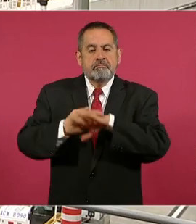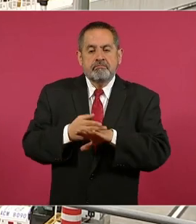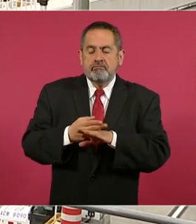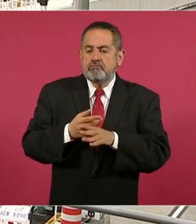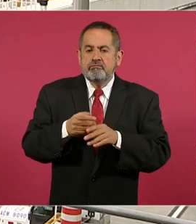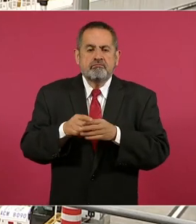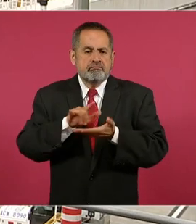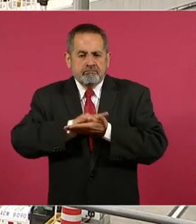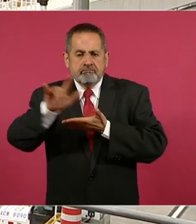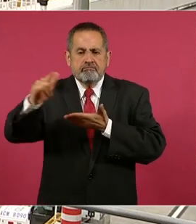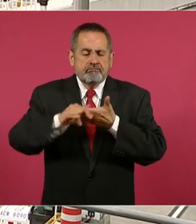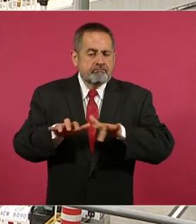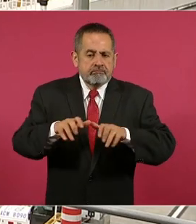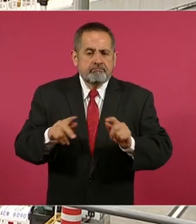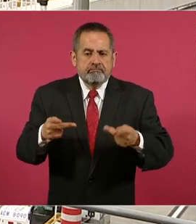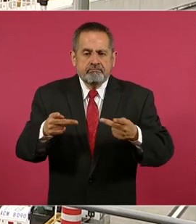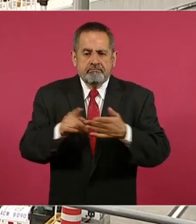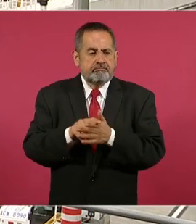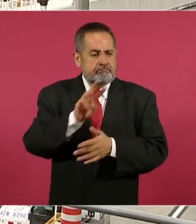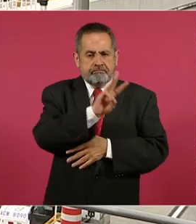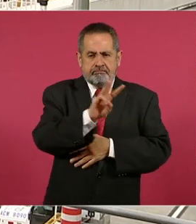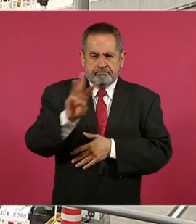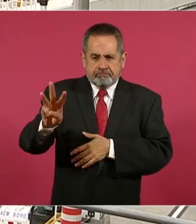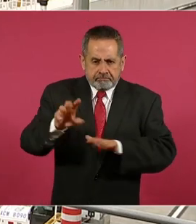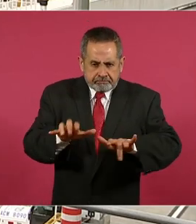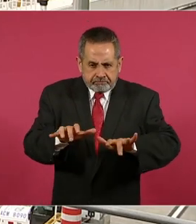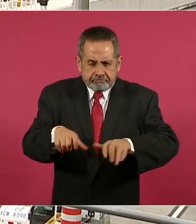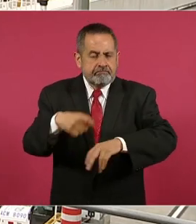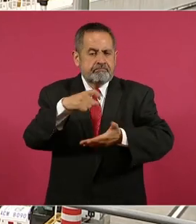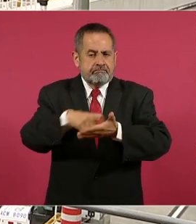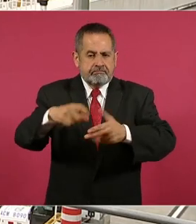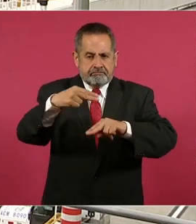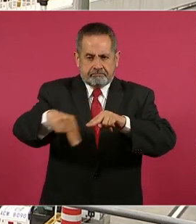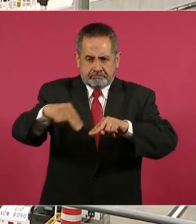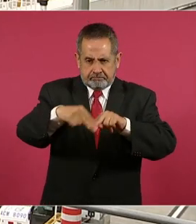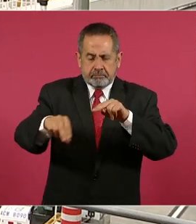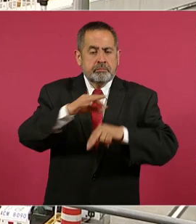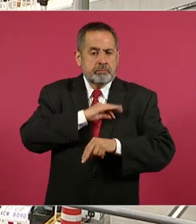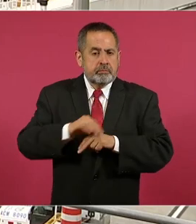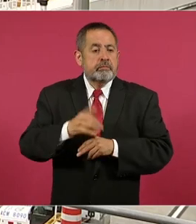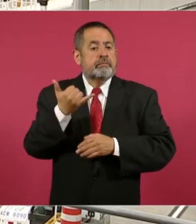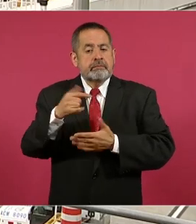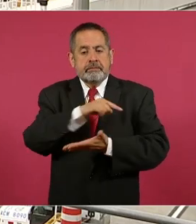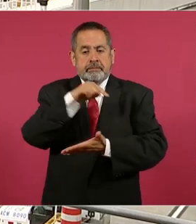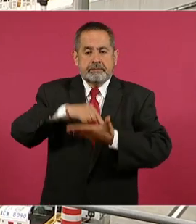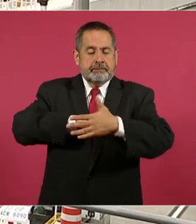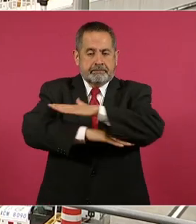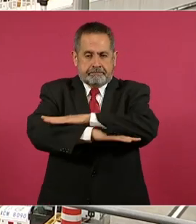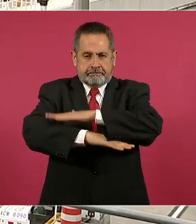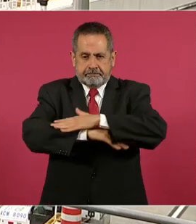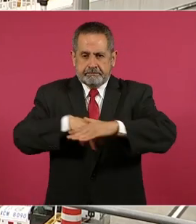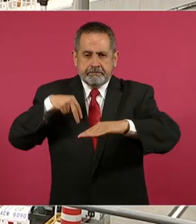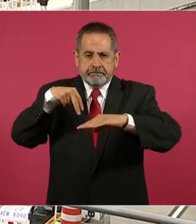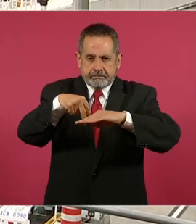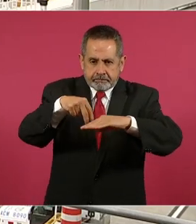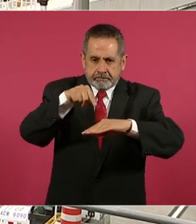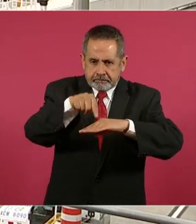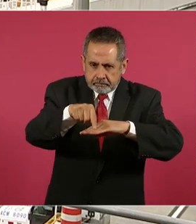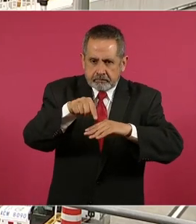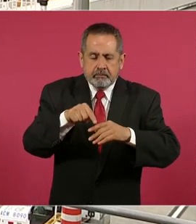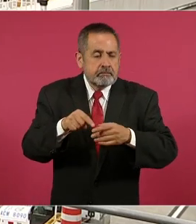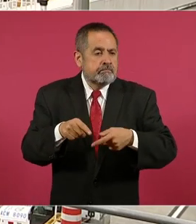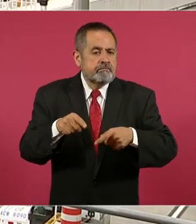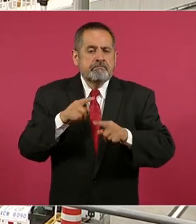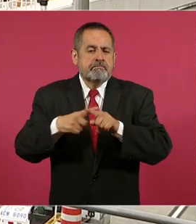sus vuelos a través de la plataforma en línea y los puntos de venta que se encontrarán en nuestras instalaciones en el resto